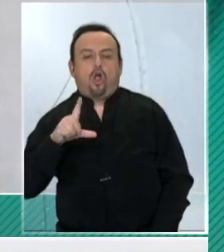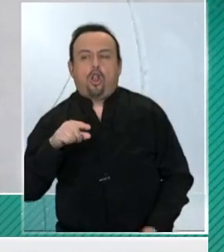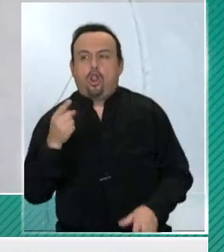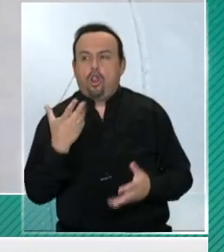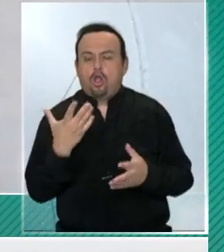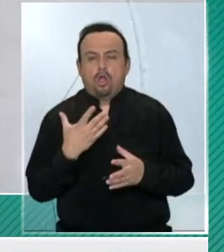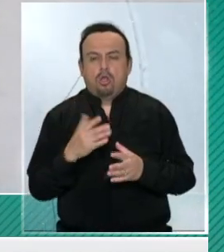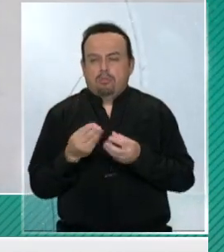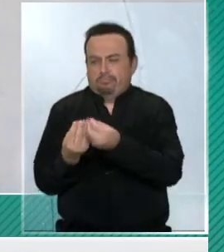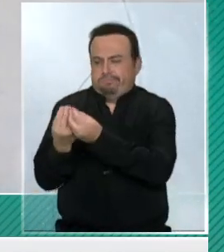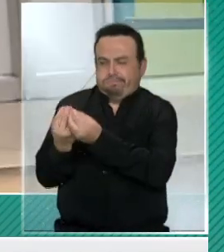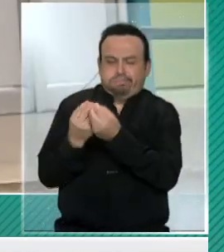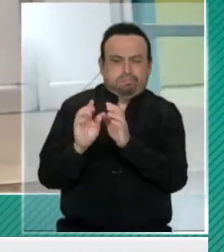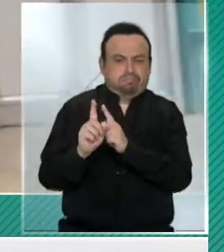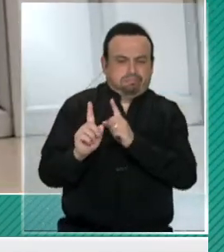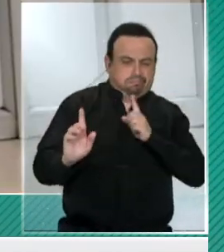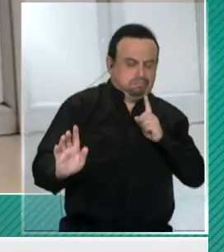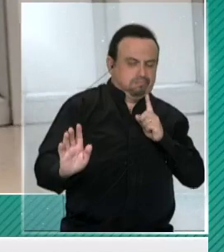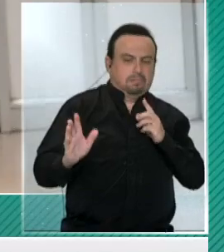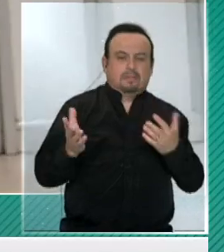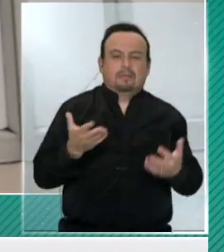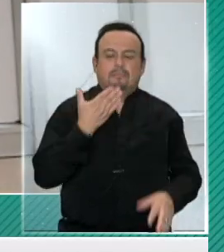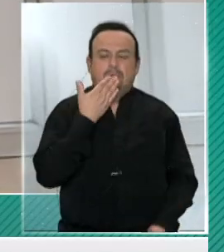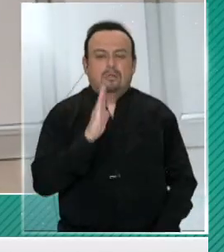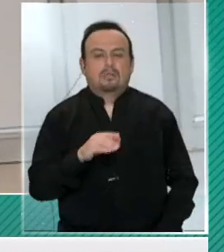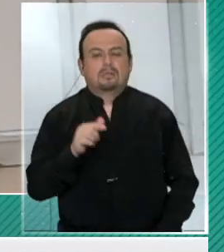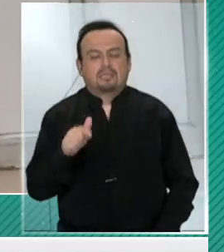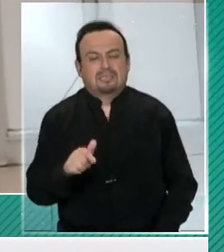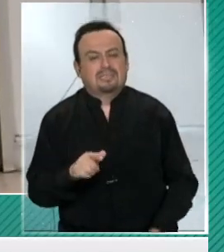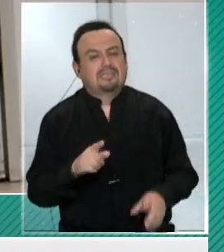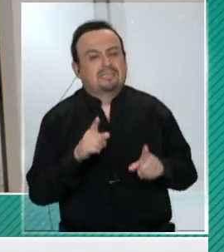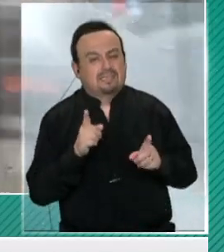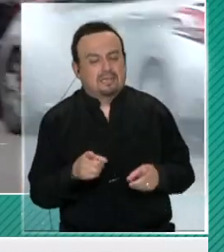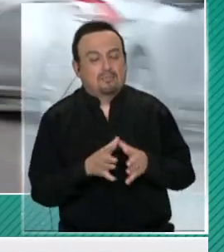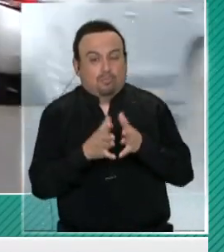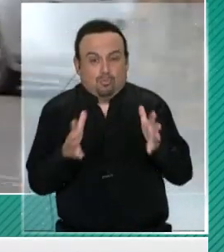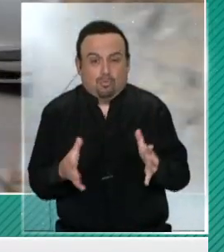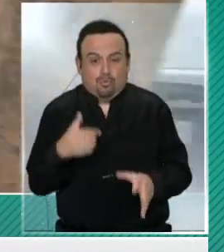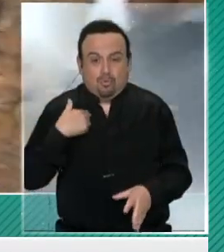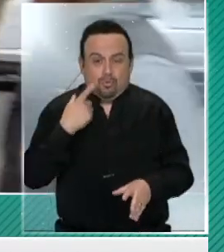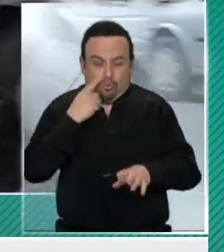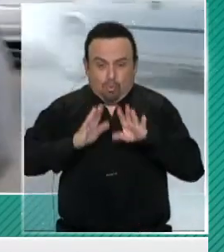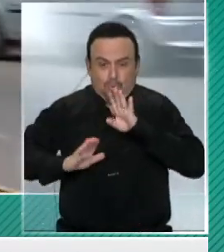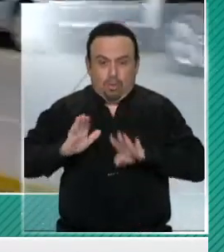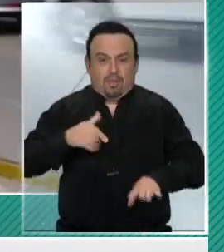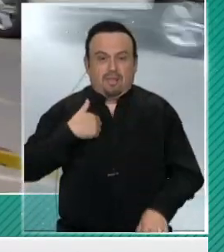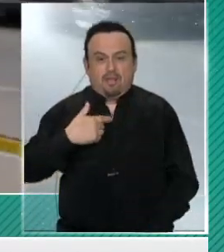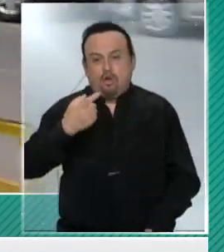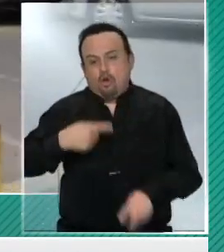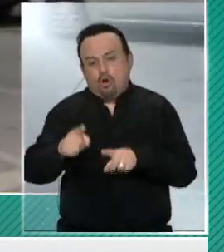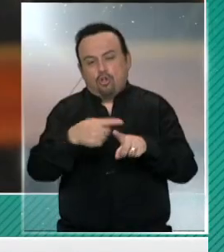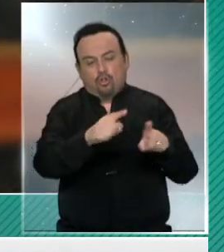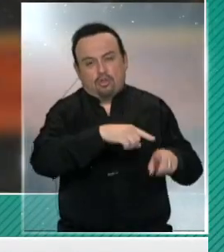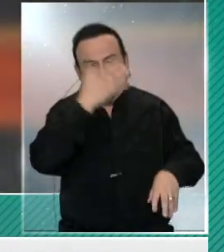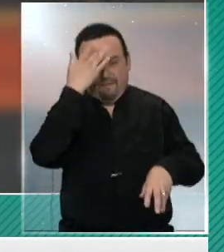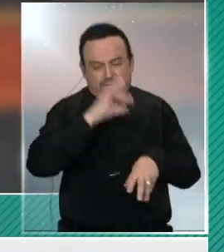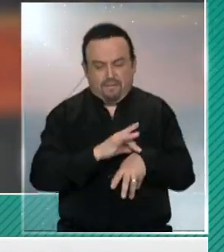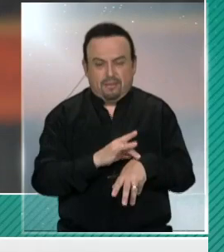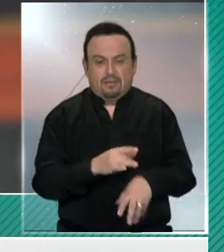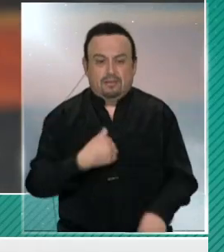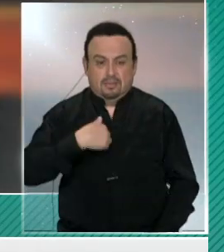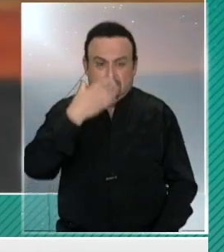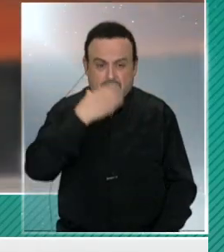en lugares que haya mucha afluencia de personas, eso indudablemente también va a impactar en la prevención de estas otras enfermedades. Así que yo, de